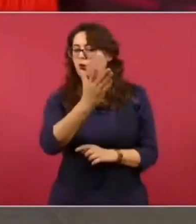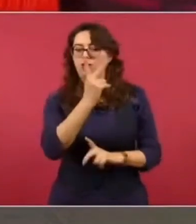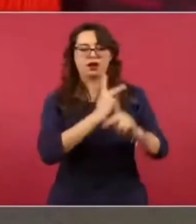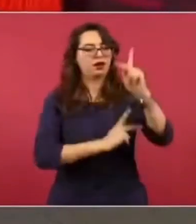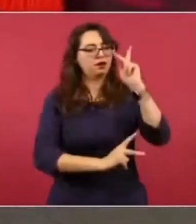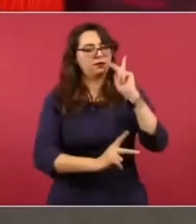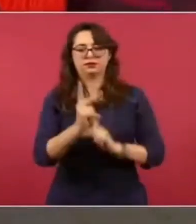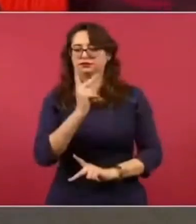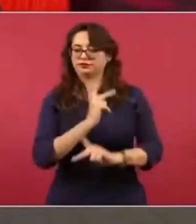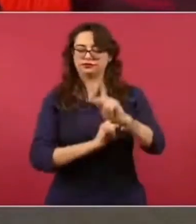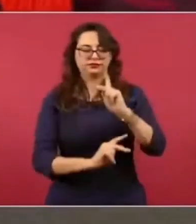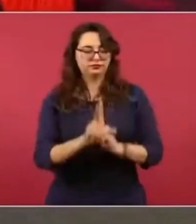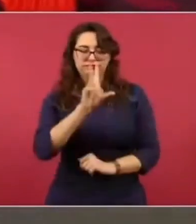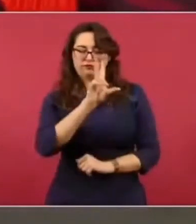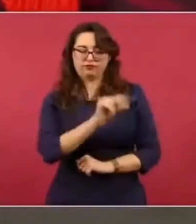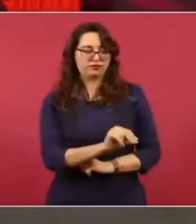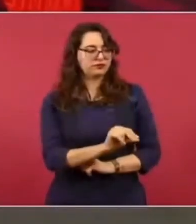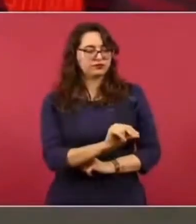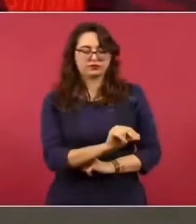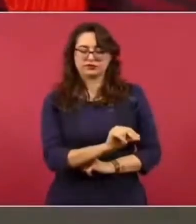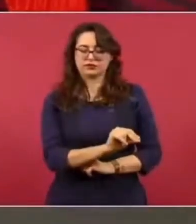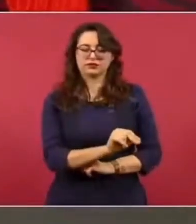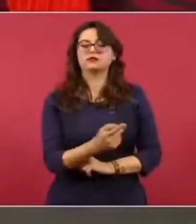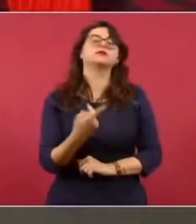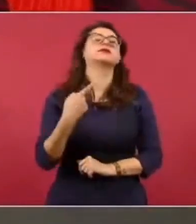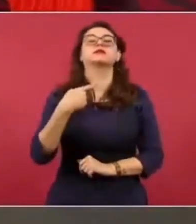si pagáramos como deuda?